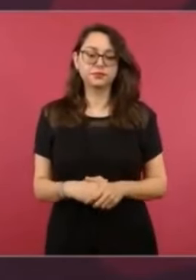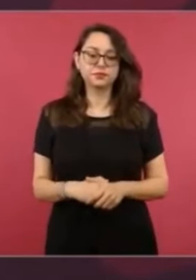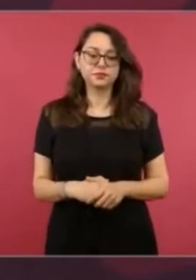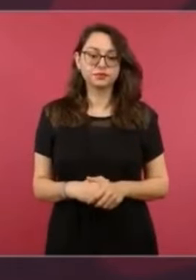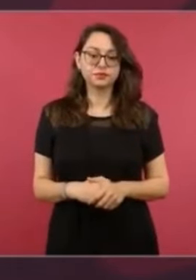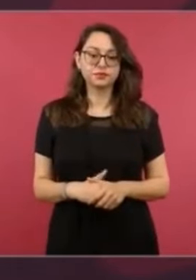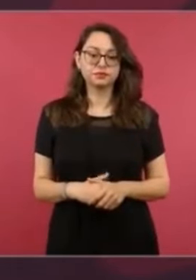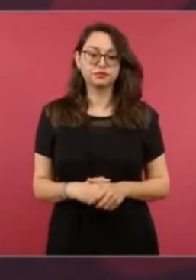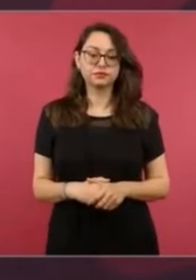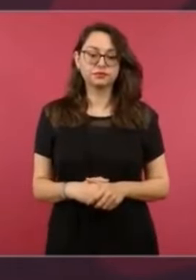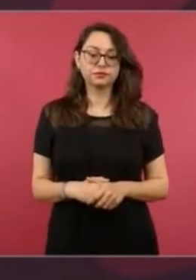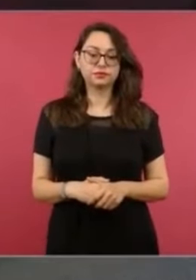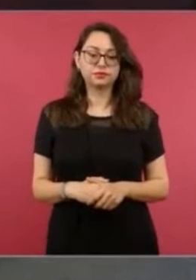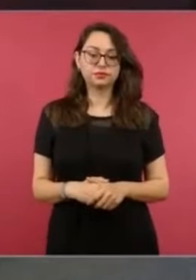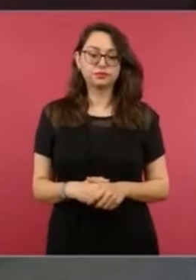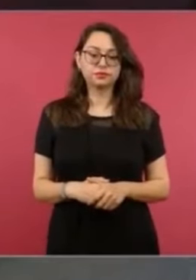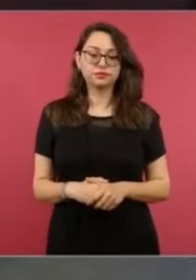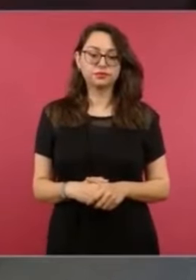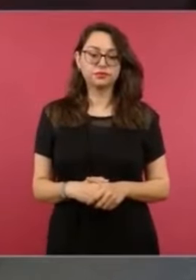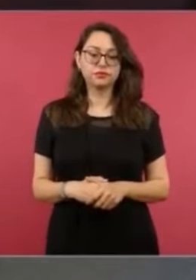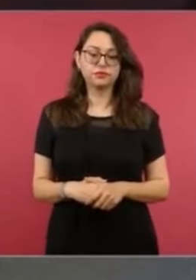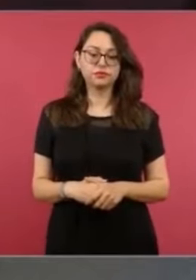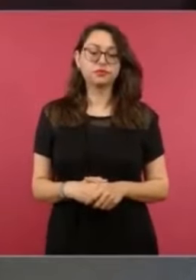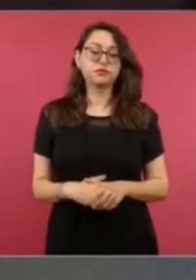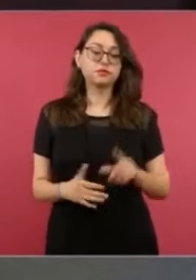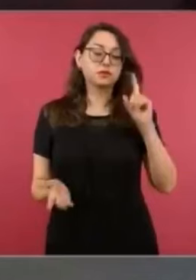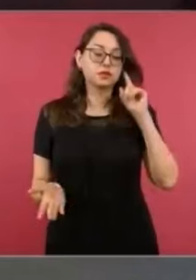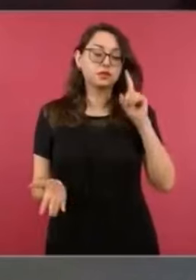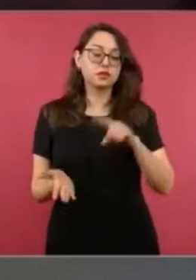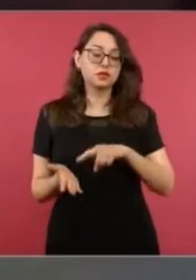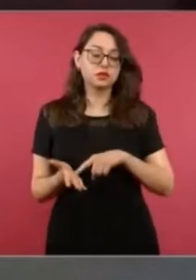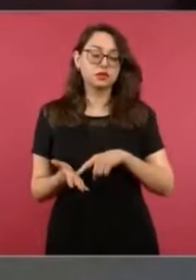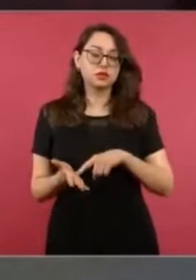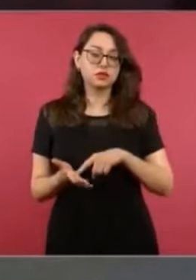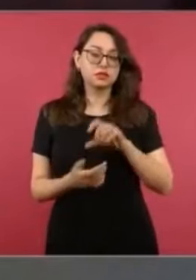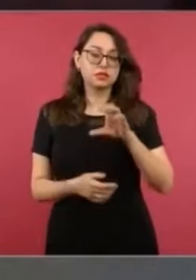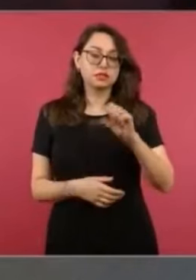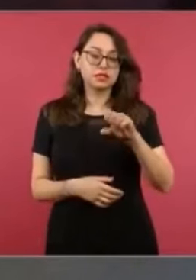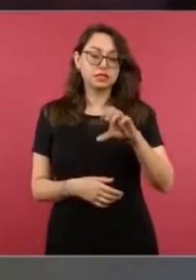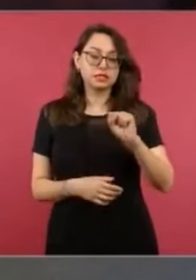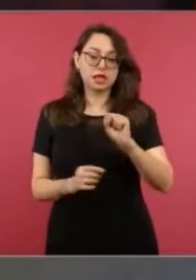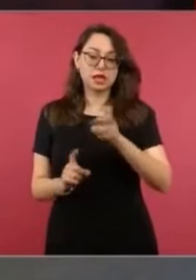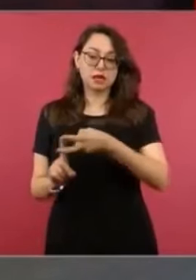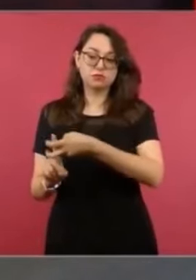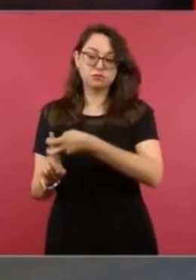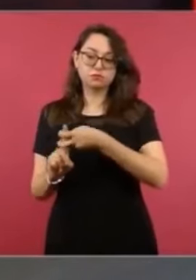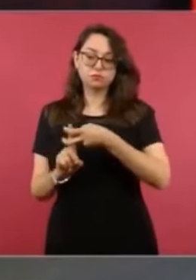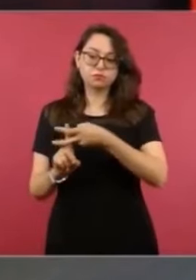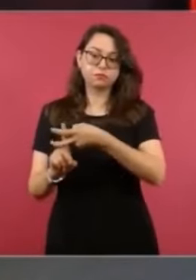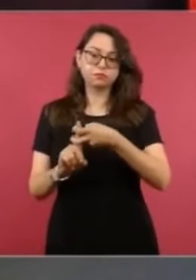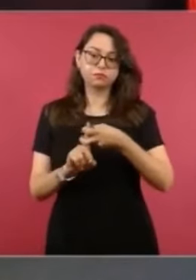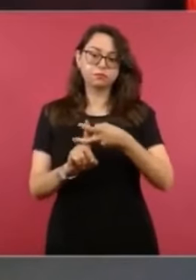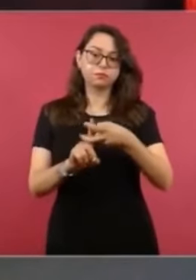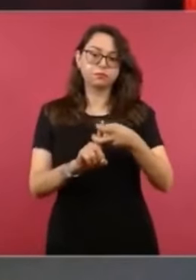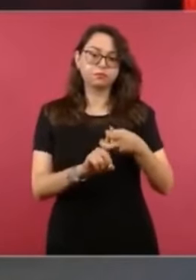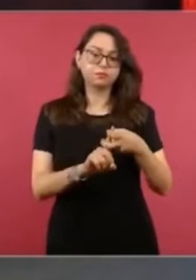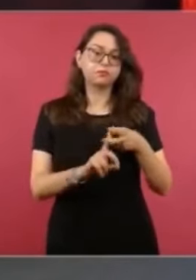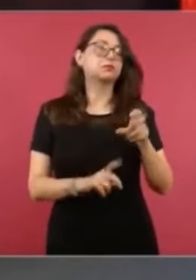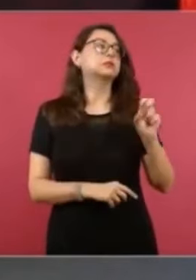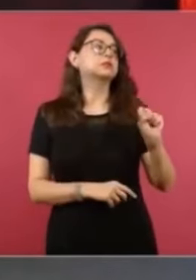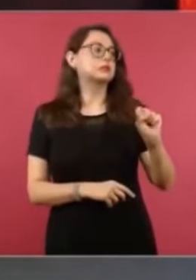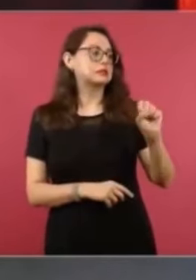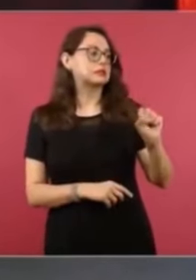fueron alrededor de 60, 66